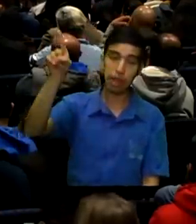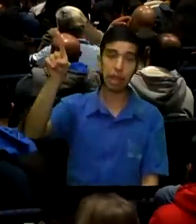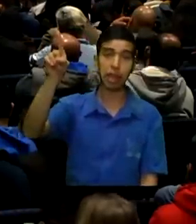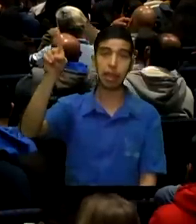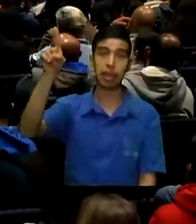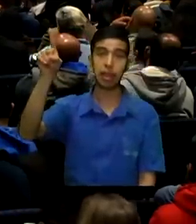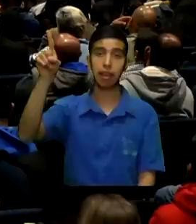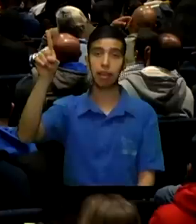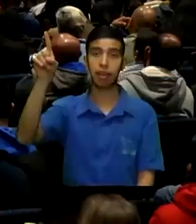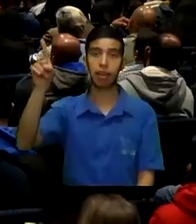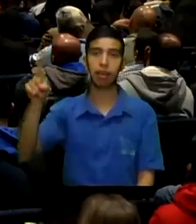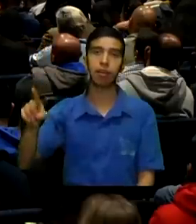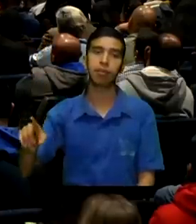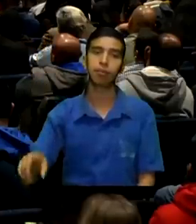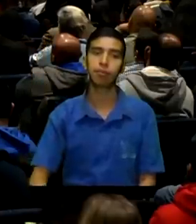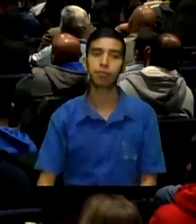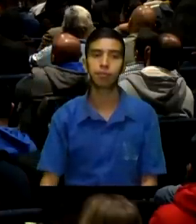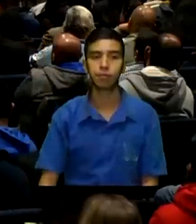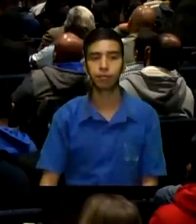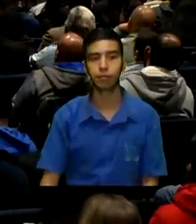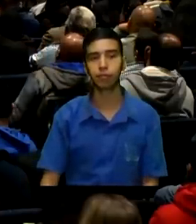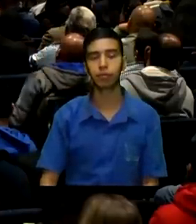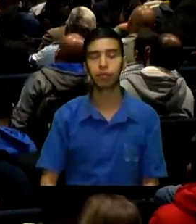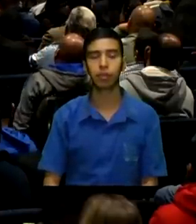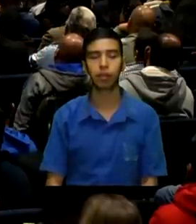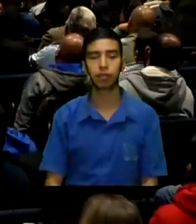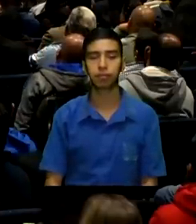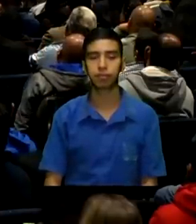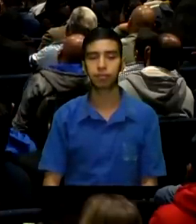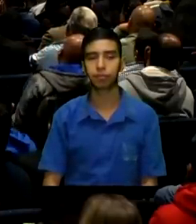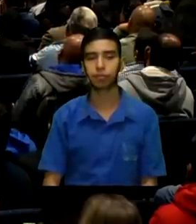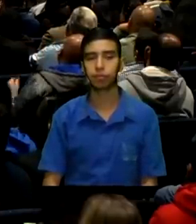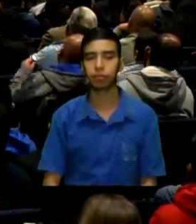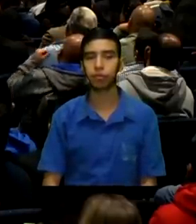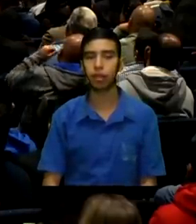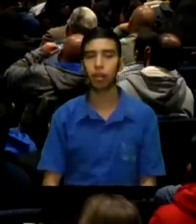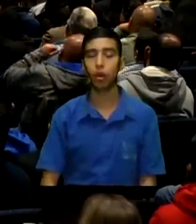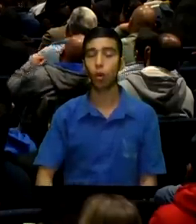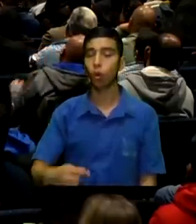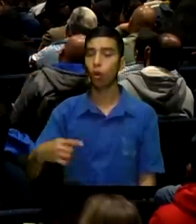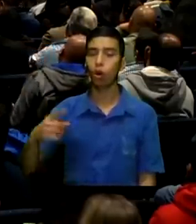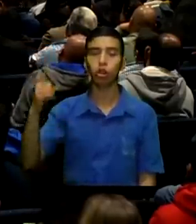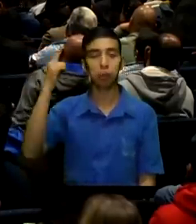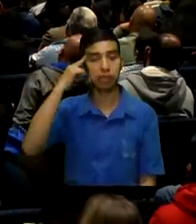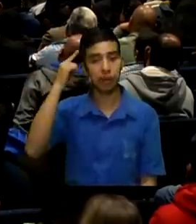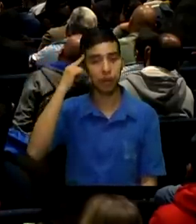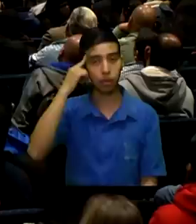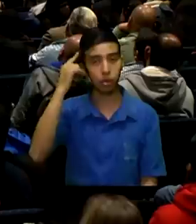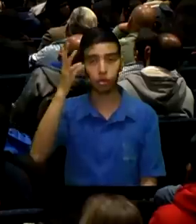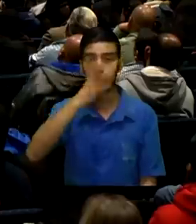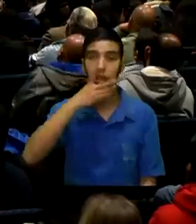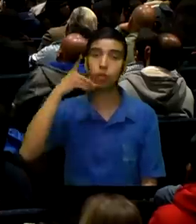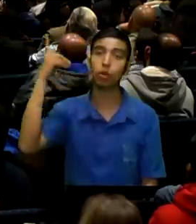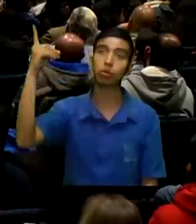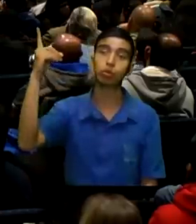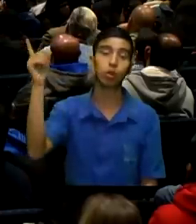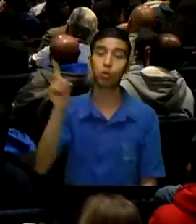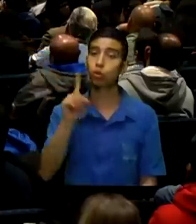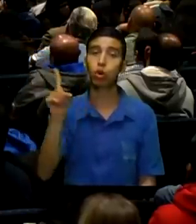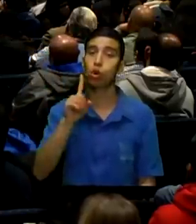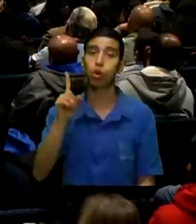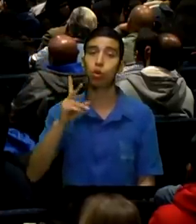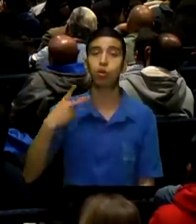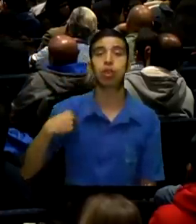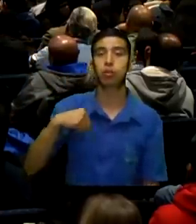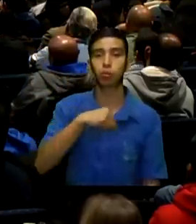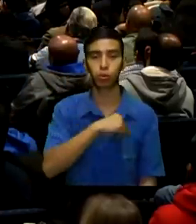la exanastasis. Ese será otros 20 pesos, porque los pensamientos de Dios no son los de nosotros, ¿verdad? Y yo creo